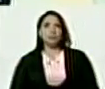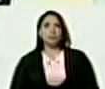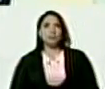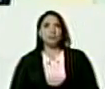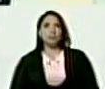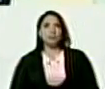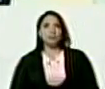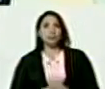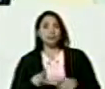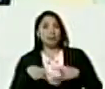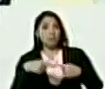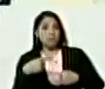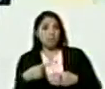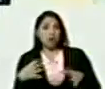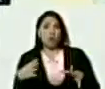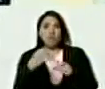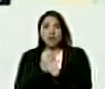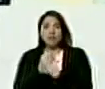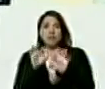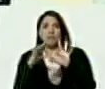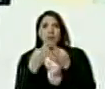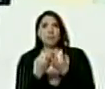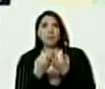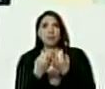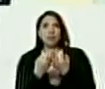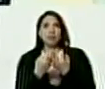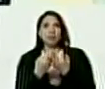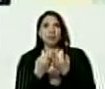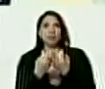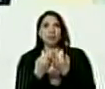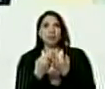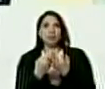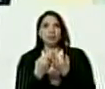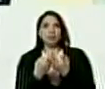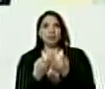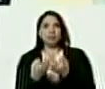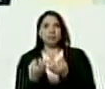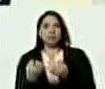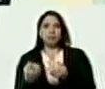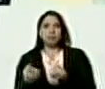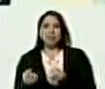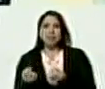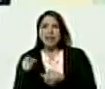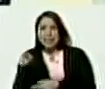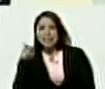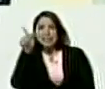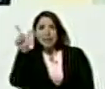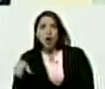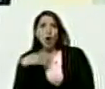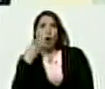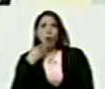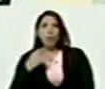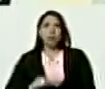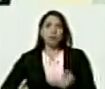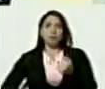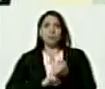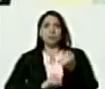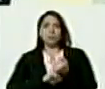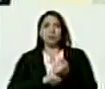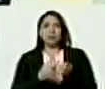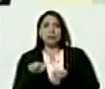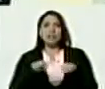después de hacer confianza con la familia llevó a este joven a que apoyara en los servicios